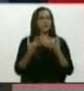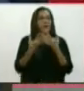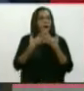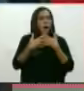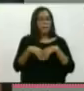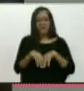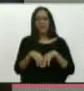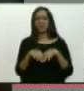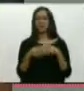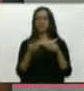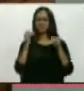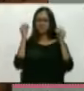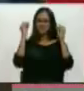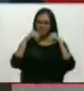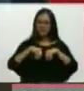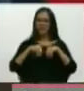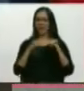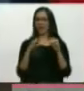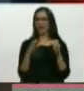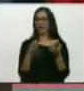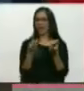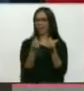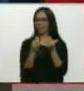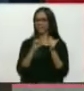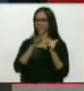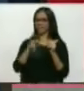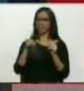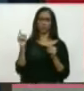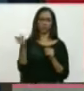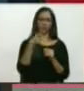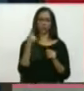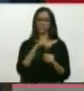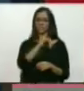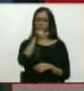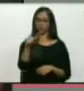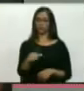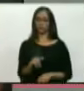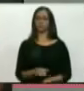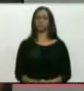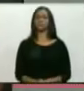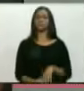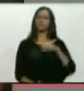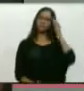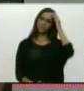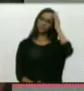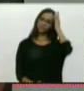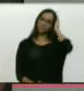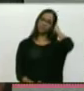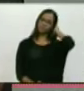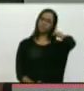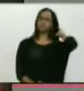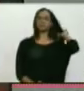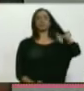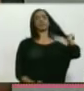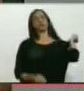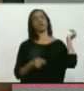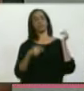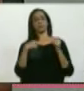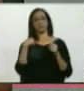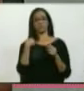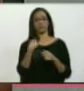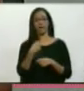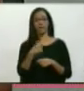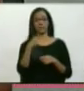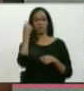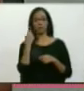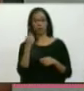legitimación de capitales, porque todo el mundo es ladrón ahí. Y además, que cuando te toca pagarle a los diputados, no les pagas y los pones a vivir